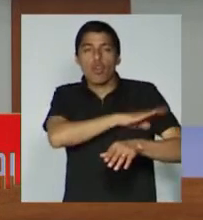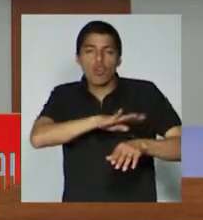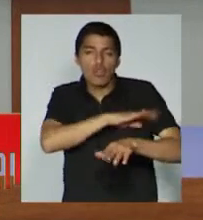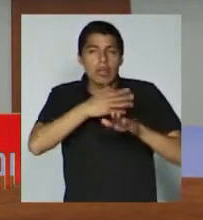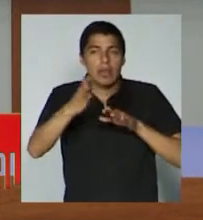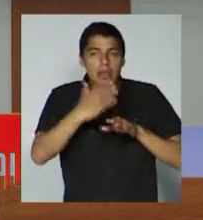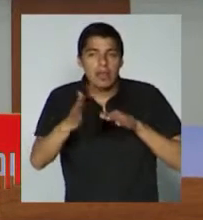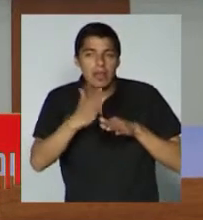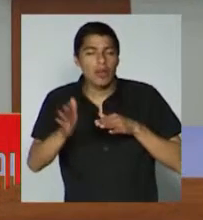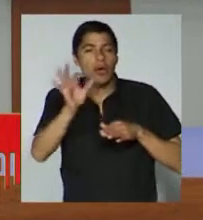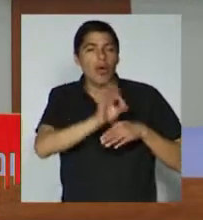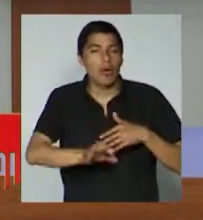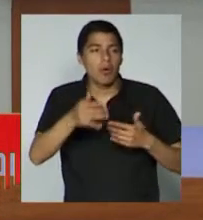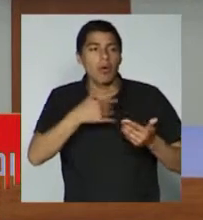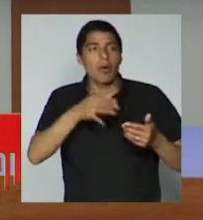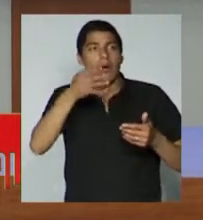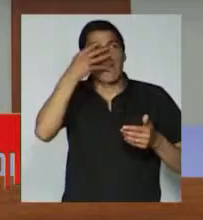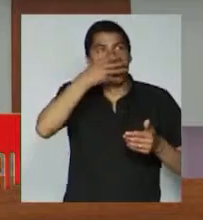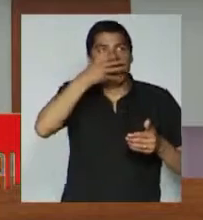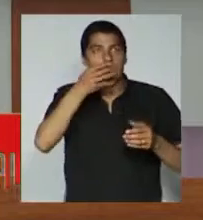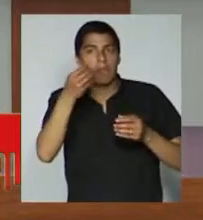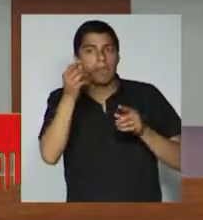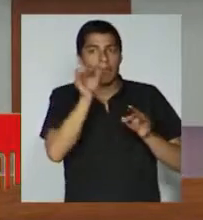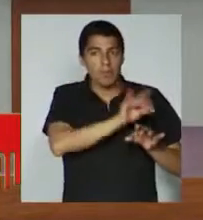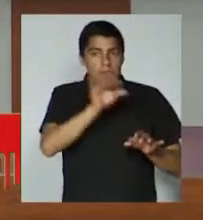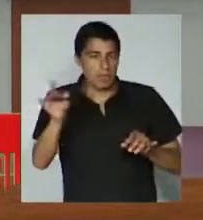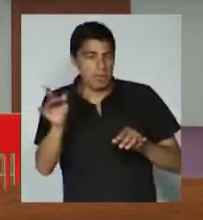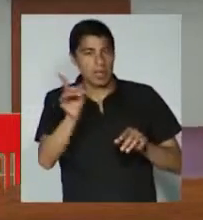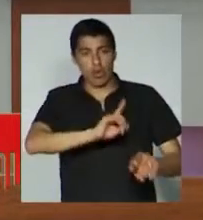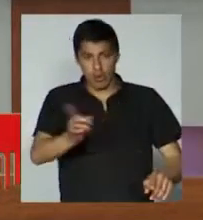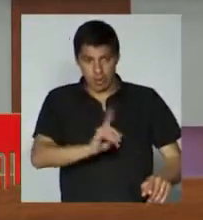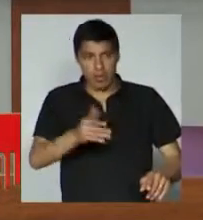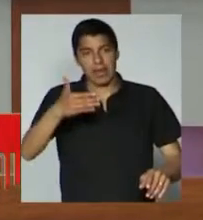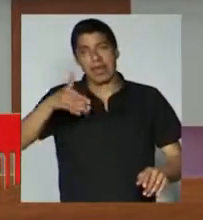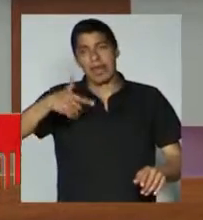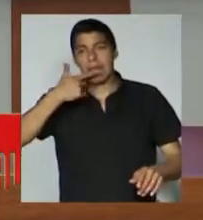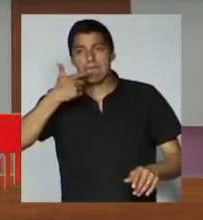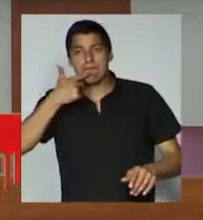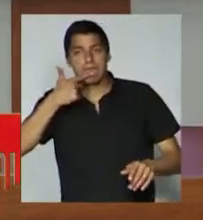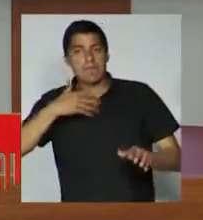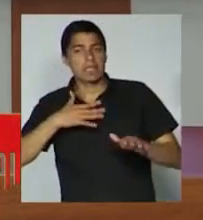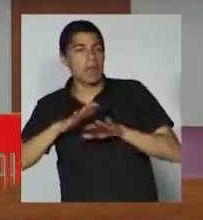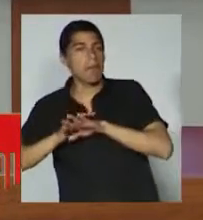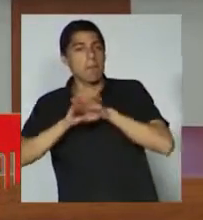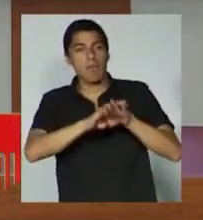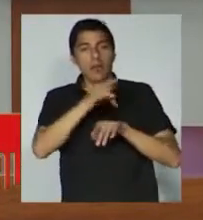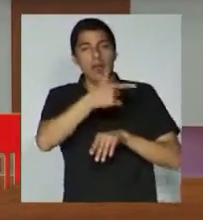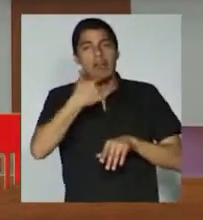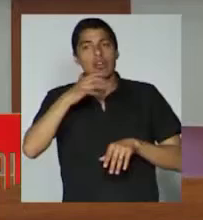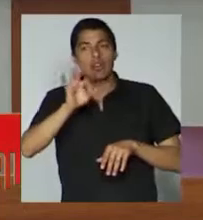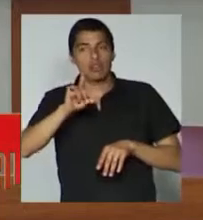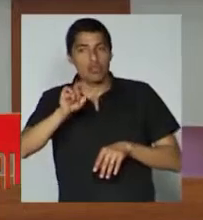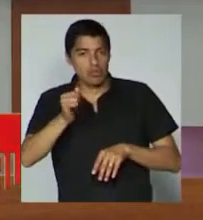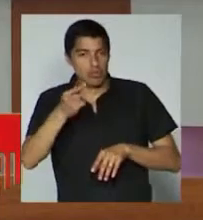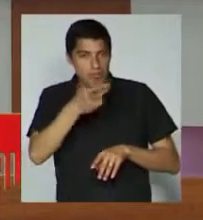Scioli, de Scioli a Aníbal Fernández, sino que es caída de voto de Massa a Felipe Solá. O sea, ese fue